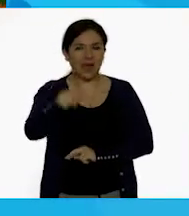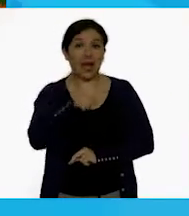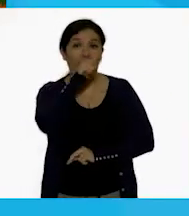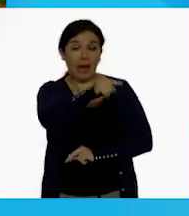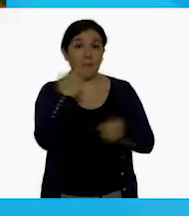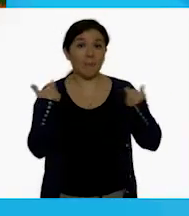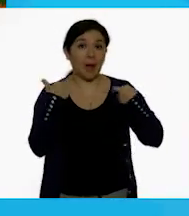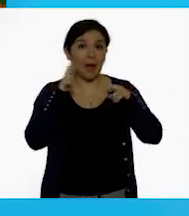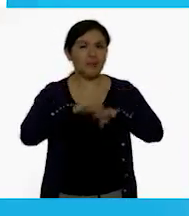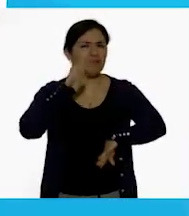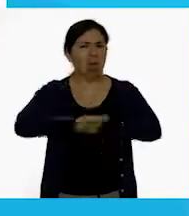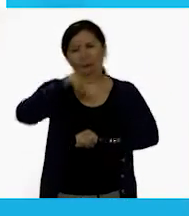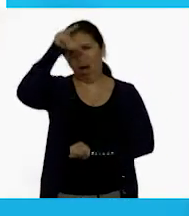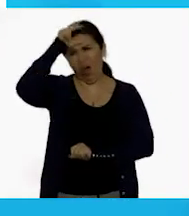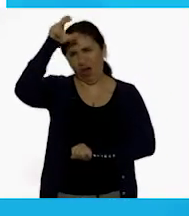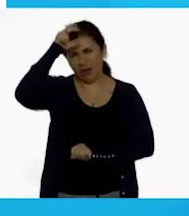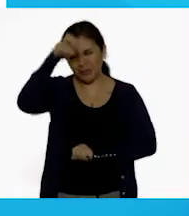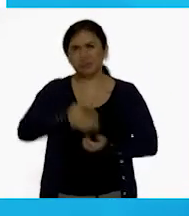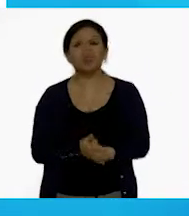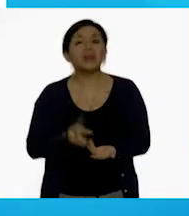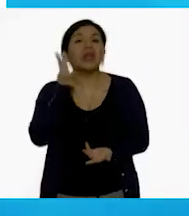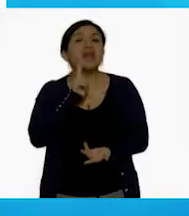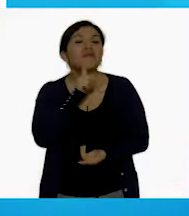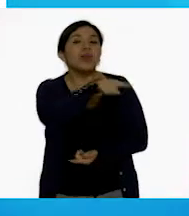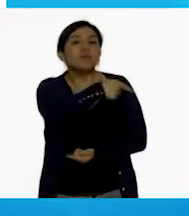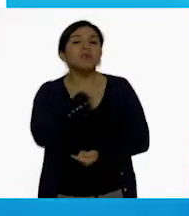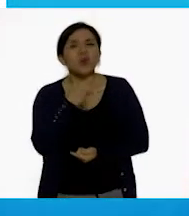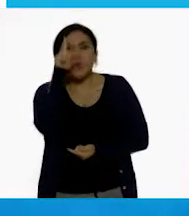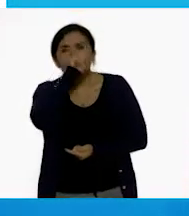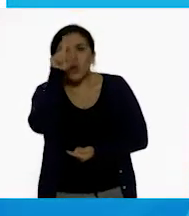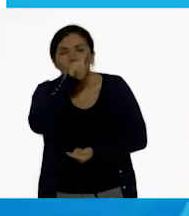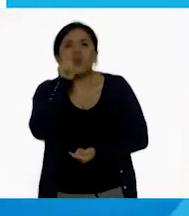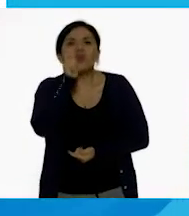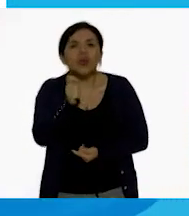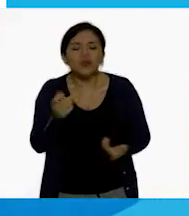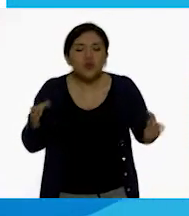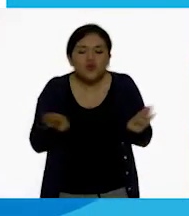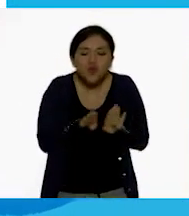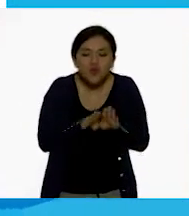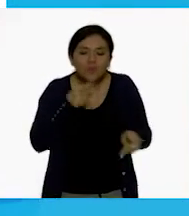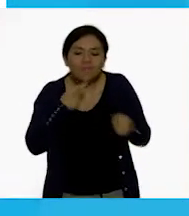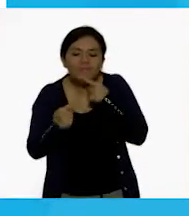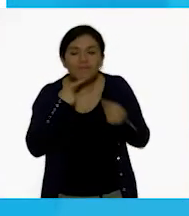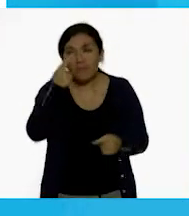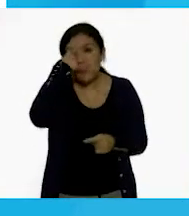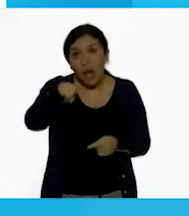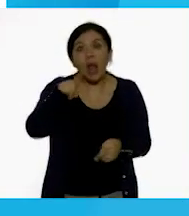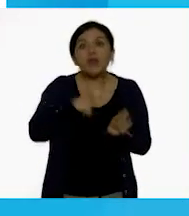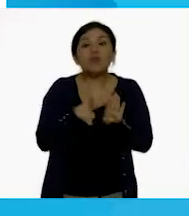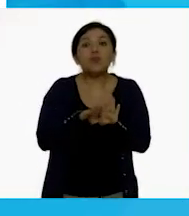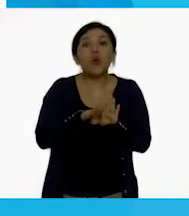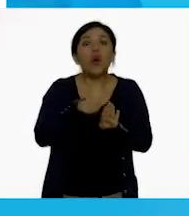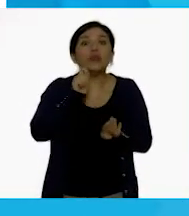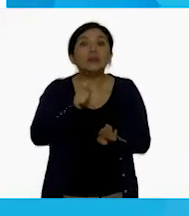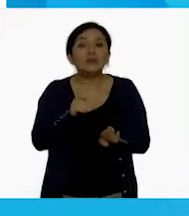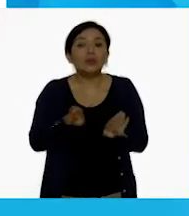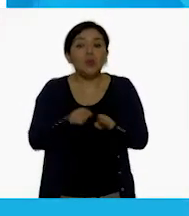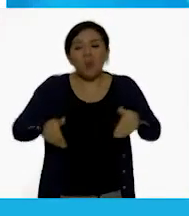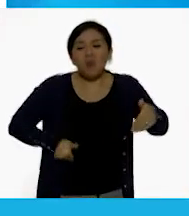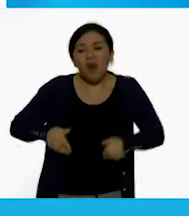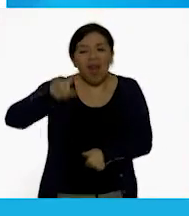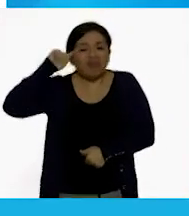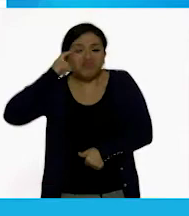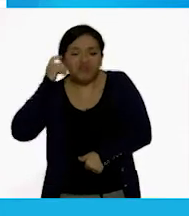era muy sabia, para ver qué podían hacer entre todos para que nadie dejara que su molestia